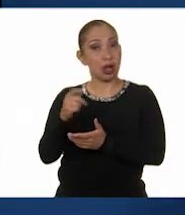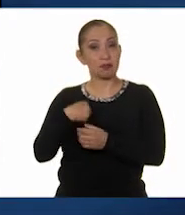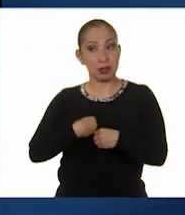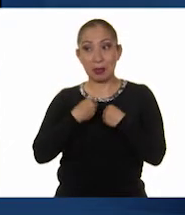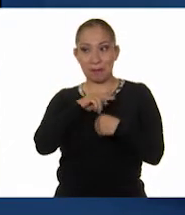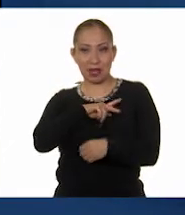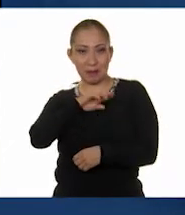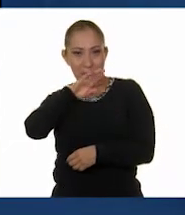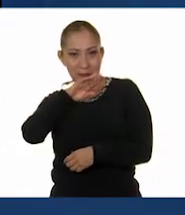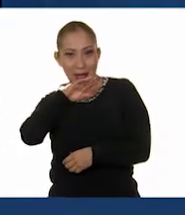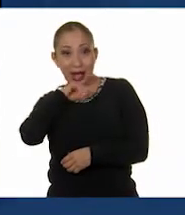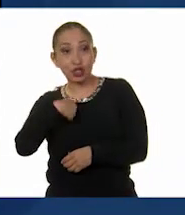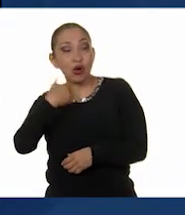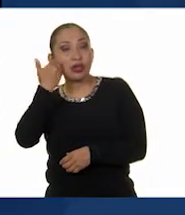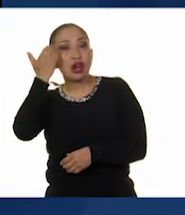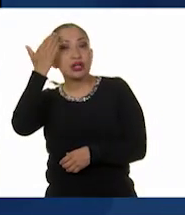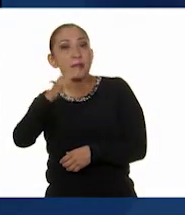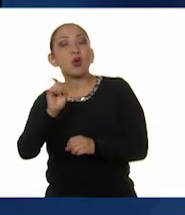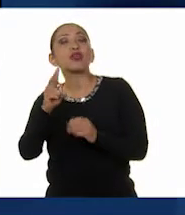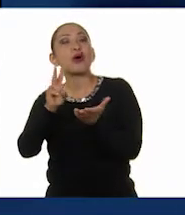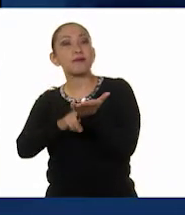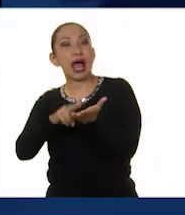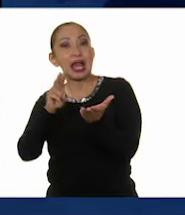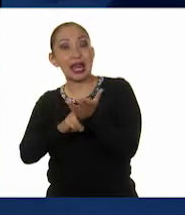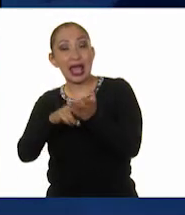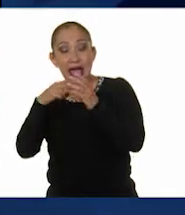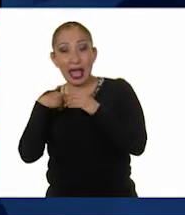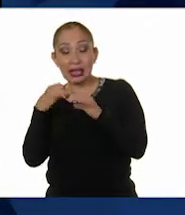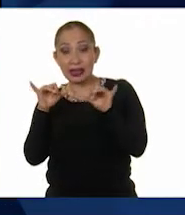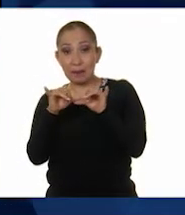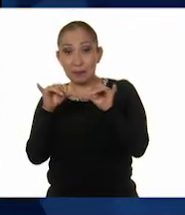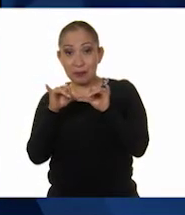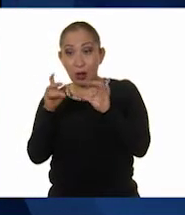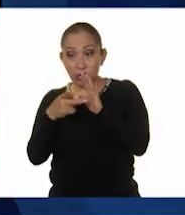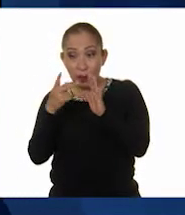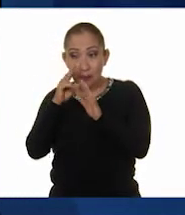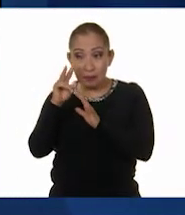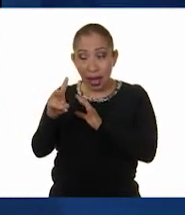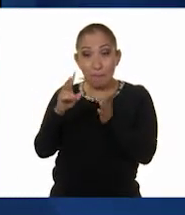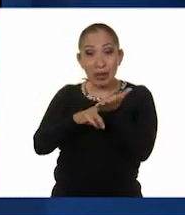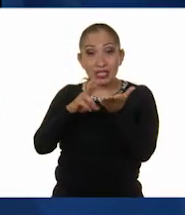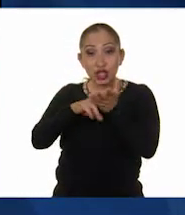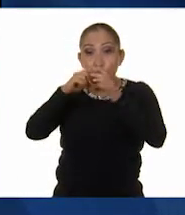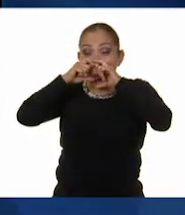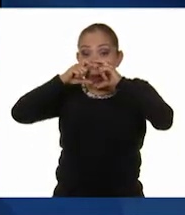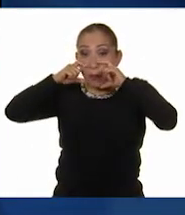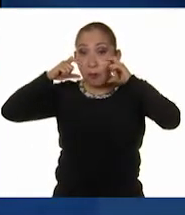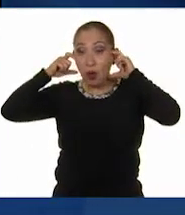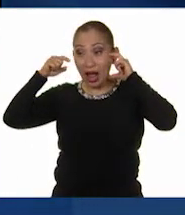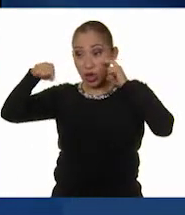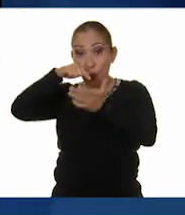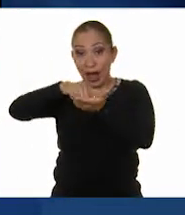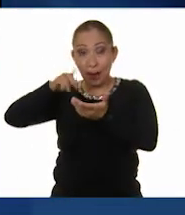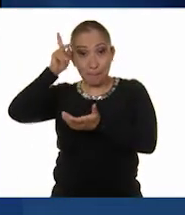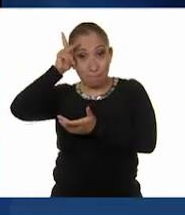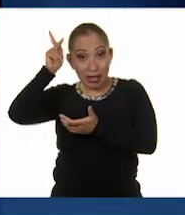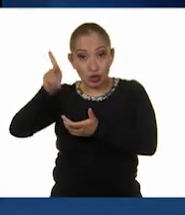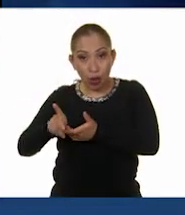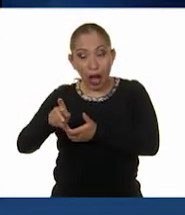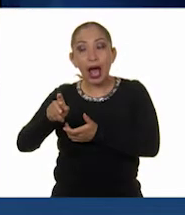mamá. Si quiero saber cuáles son los valores de las medidas de tendencia central del precio de un cubrebocas en esa ciudad,